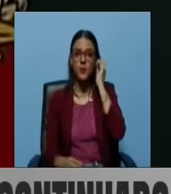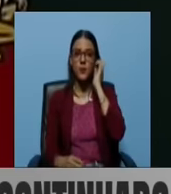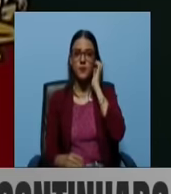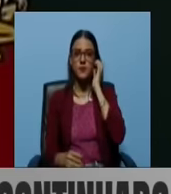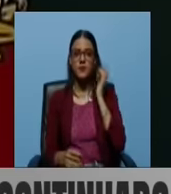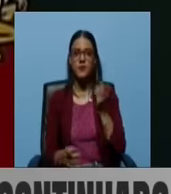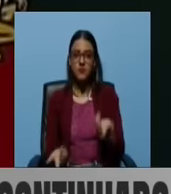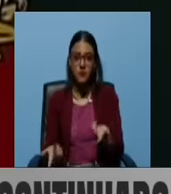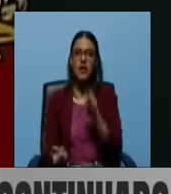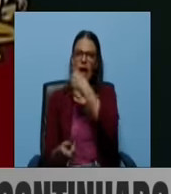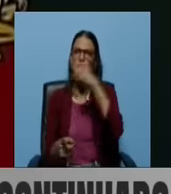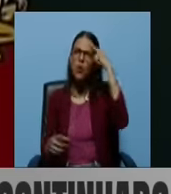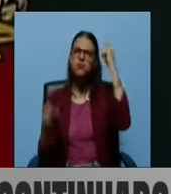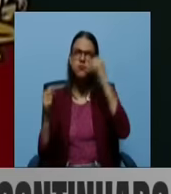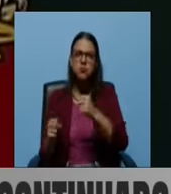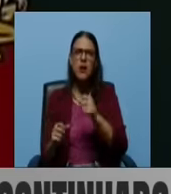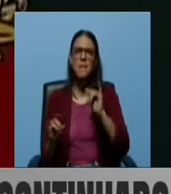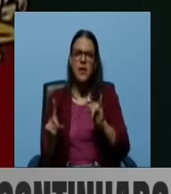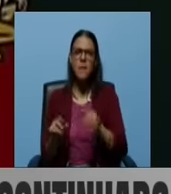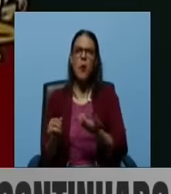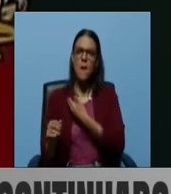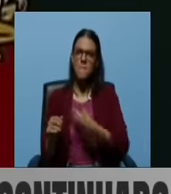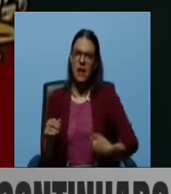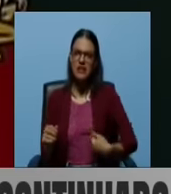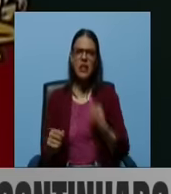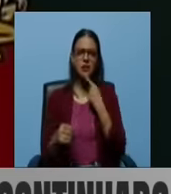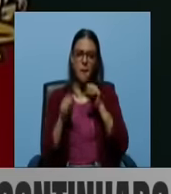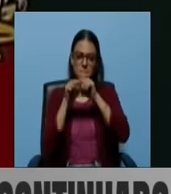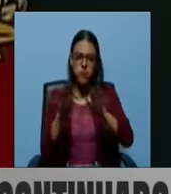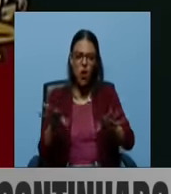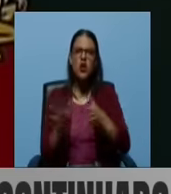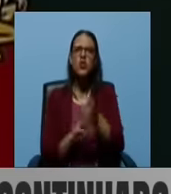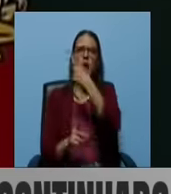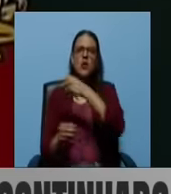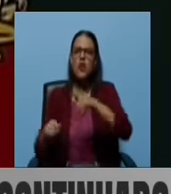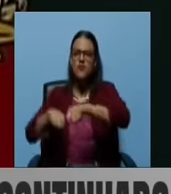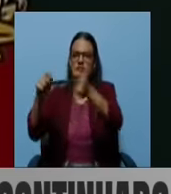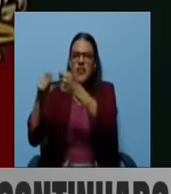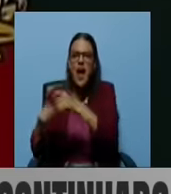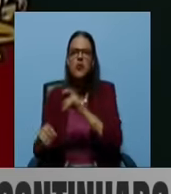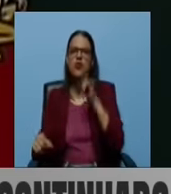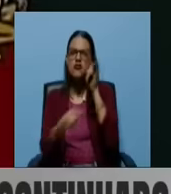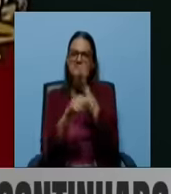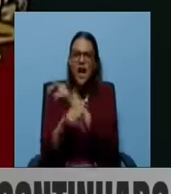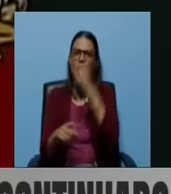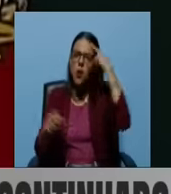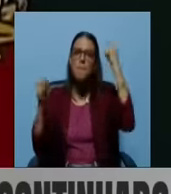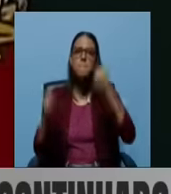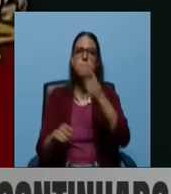Ellos son expertos, dice nuestro presidente, en el daño y en el engaño.